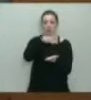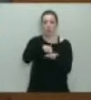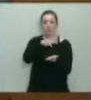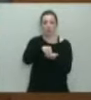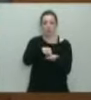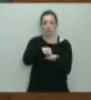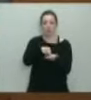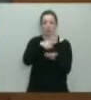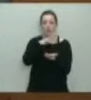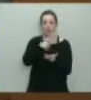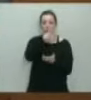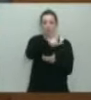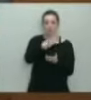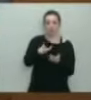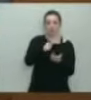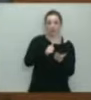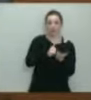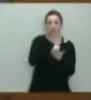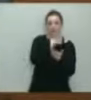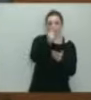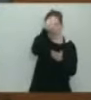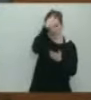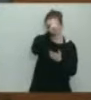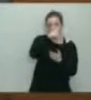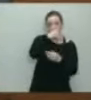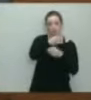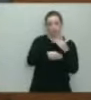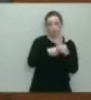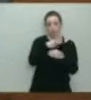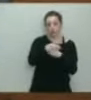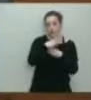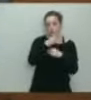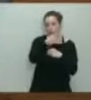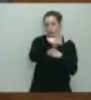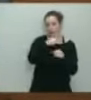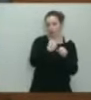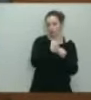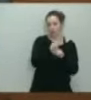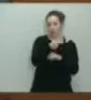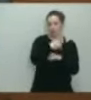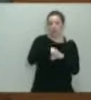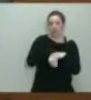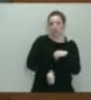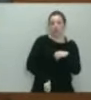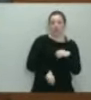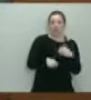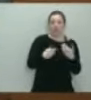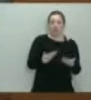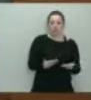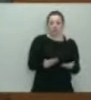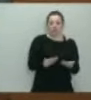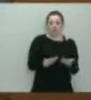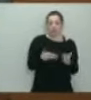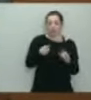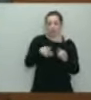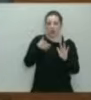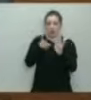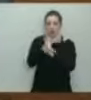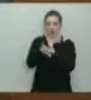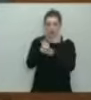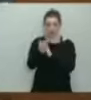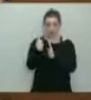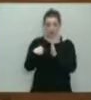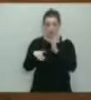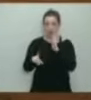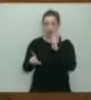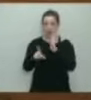por agricultores y ganaderos que desempeñan su actividad de manera profesional. La definición que contenía la ley